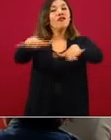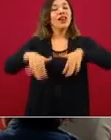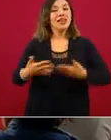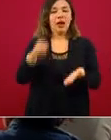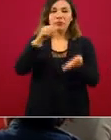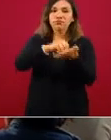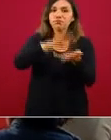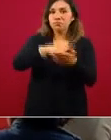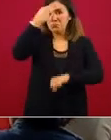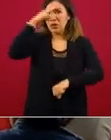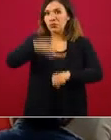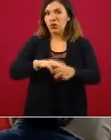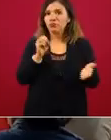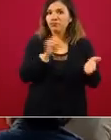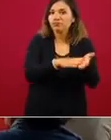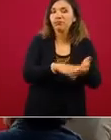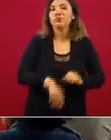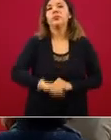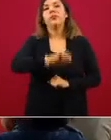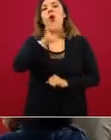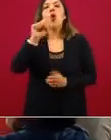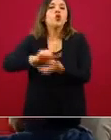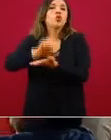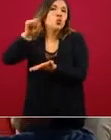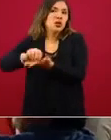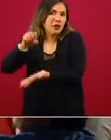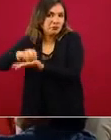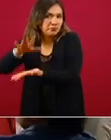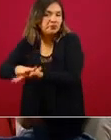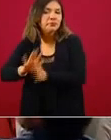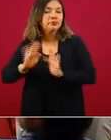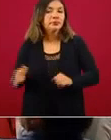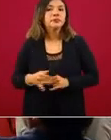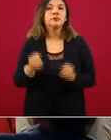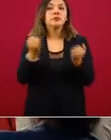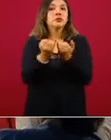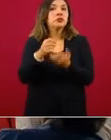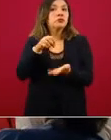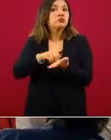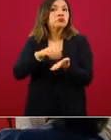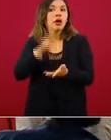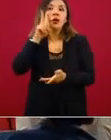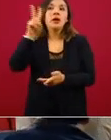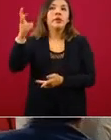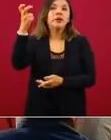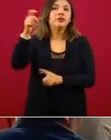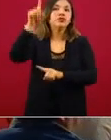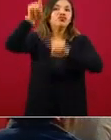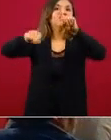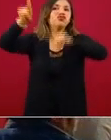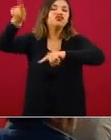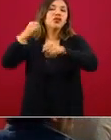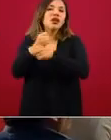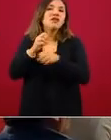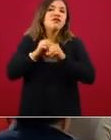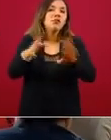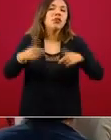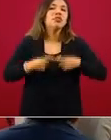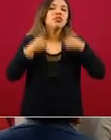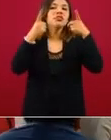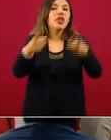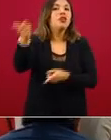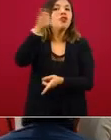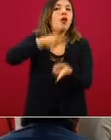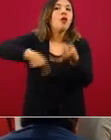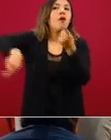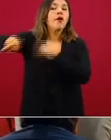lo registra Facebook o eso lo registra Twitter. Y voilà. Así es como Facebook,